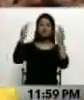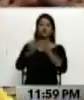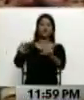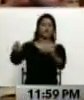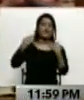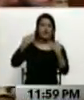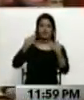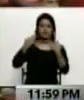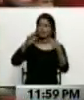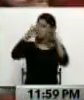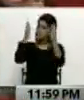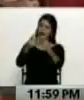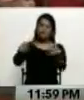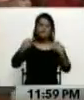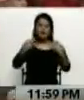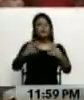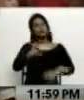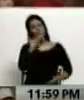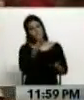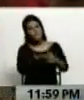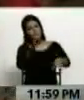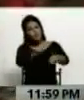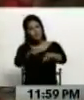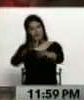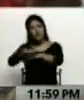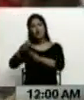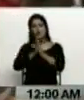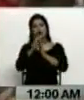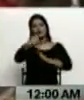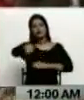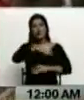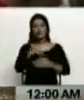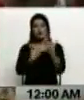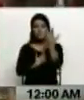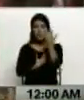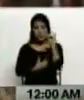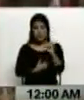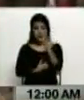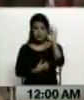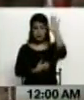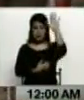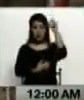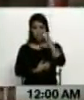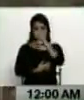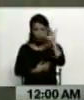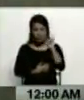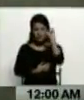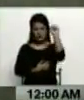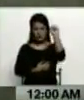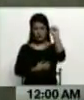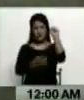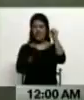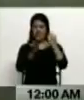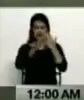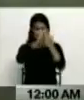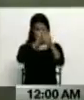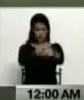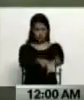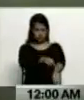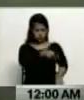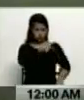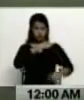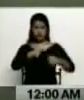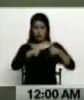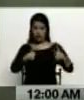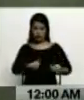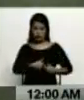que el mundo nos ve en la cal yido que levantemos la mano izquierda nuestra mano que está ahí al